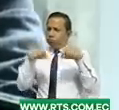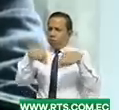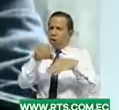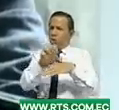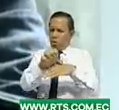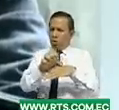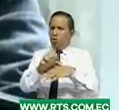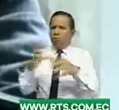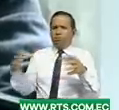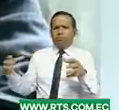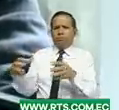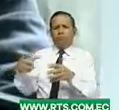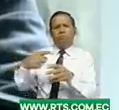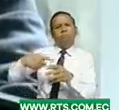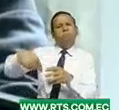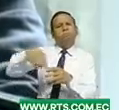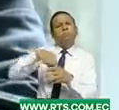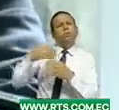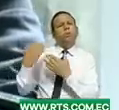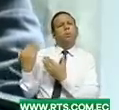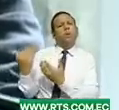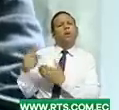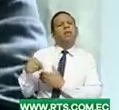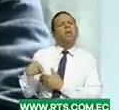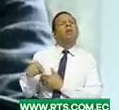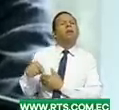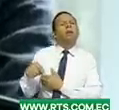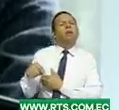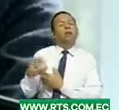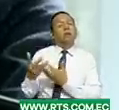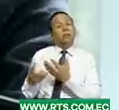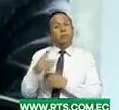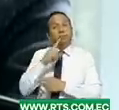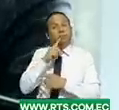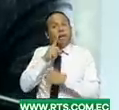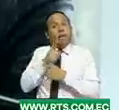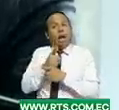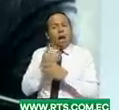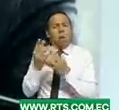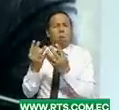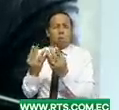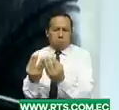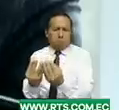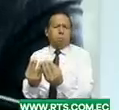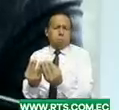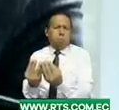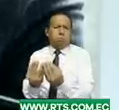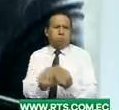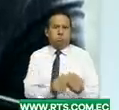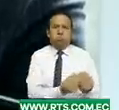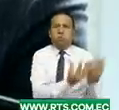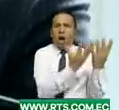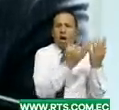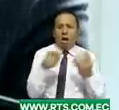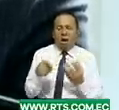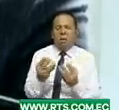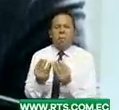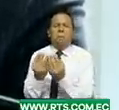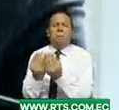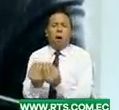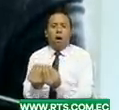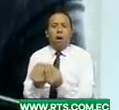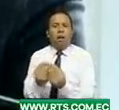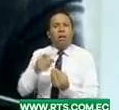político que, si bien es minoritario, debe ser vencido